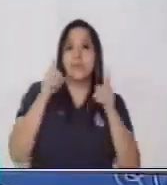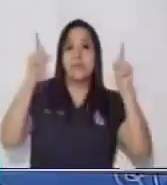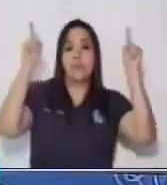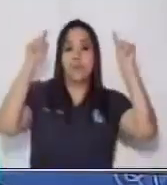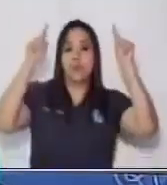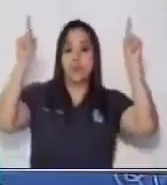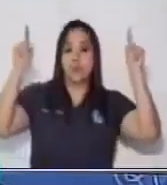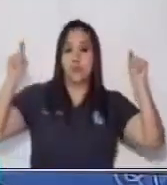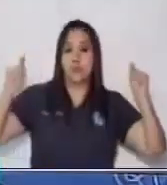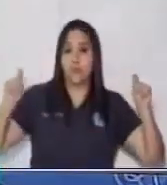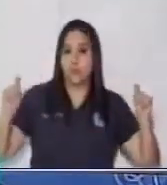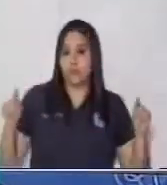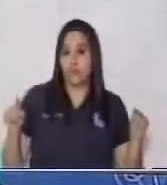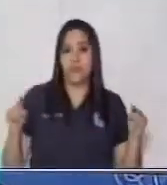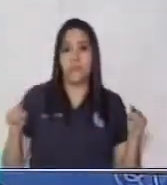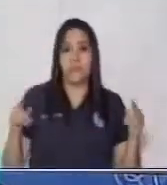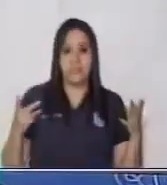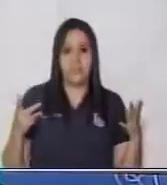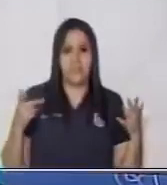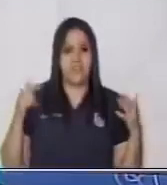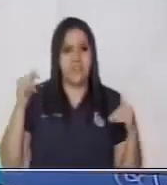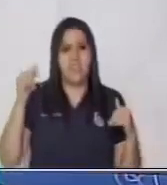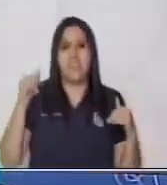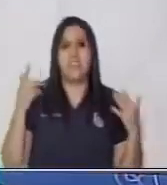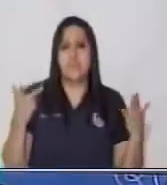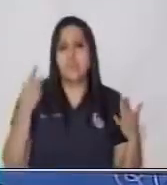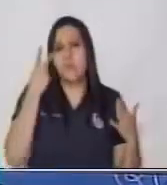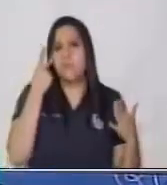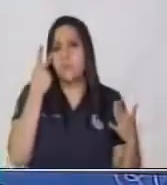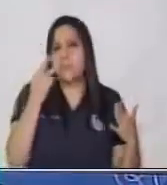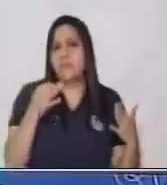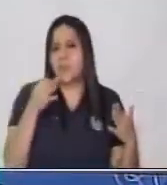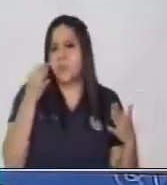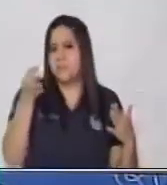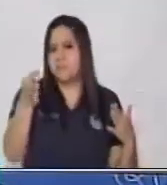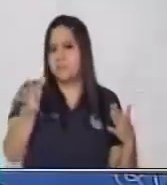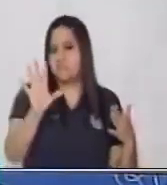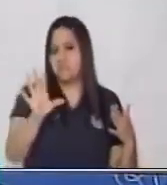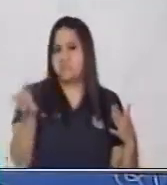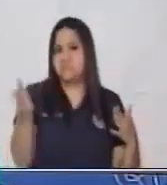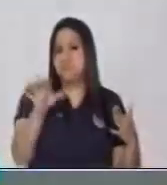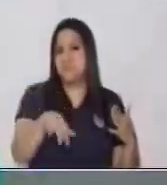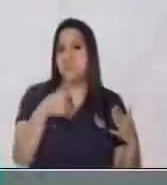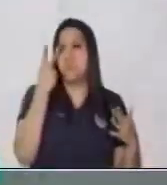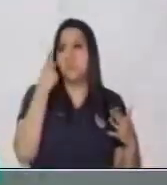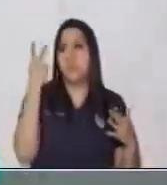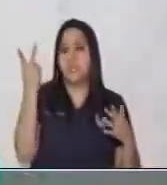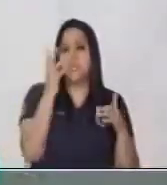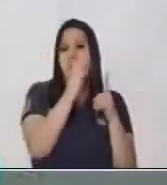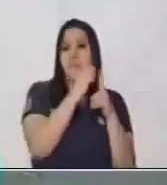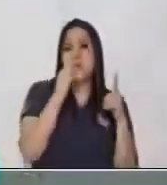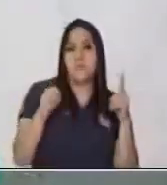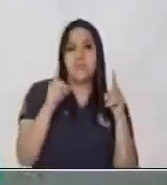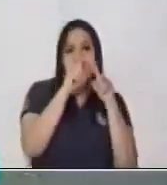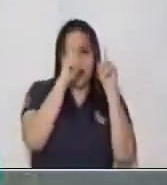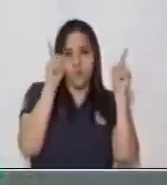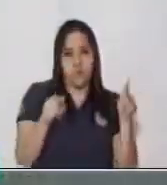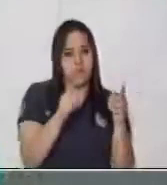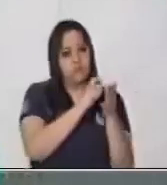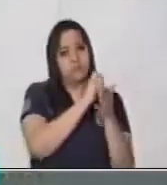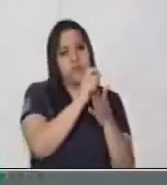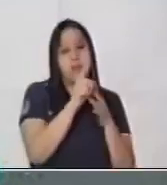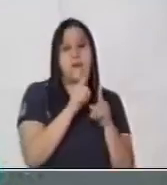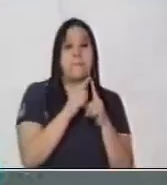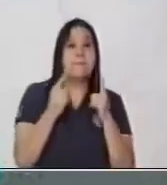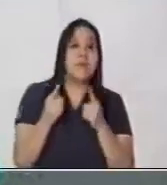encerrar entre corchetes. Esto ya lo veremos con algunos ejemplos que traje en la pizarra y también, pero también